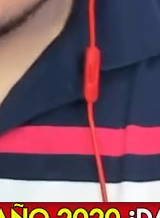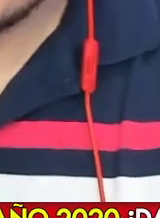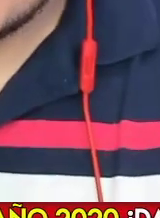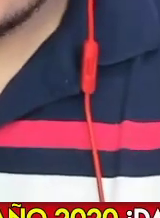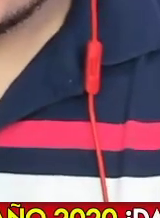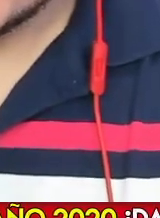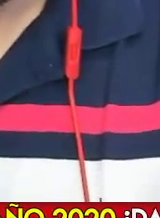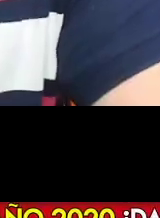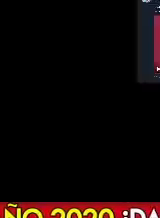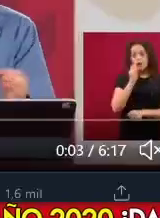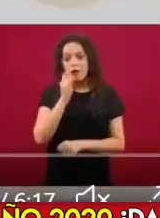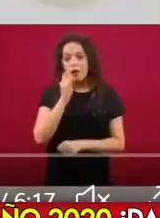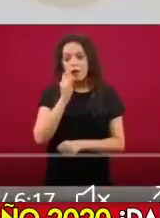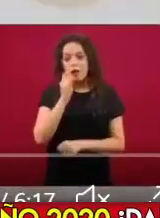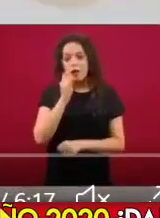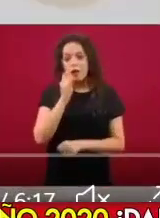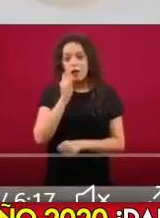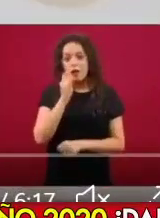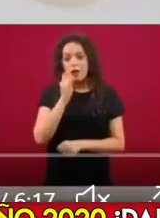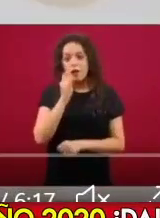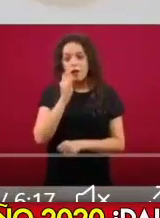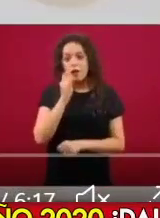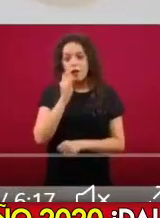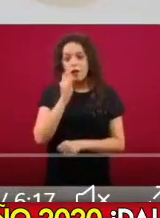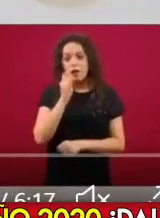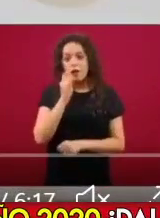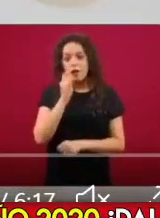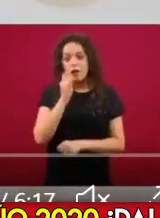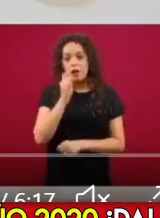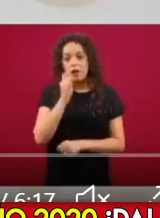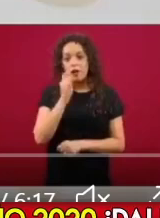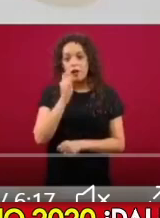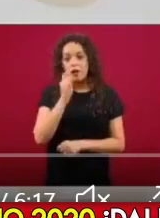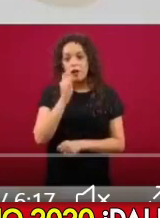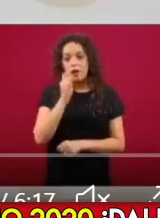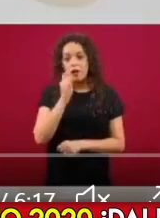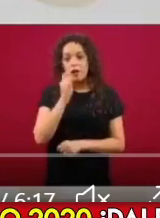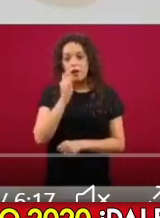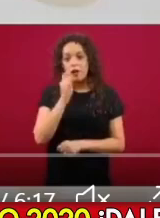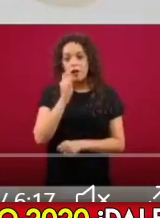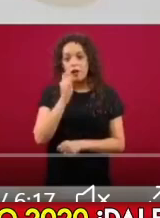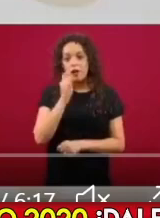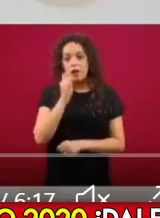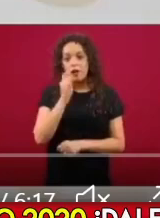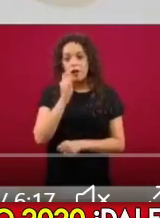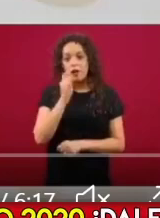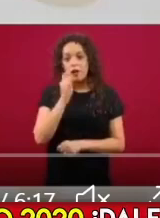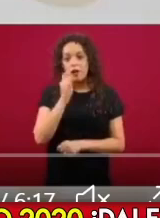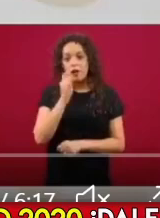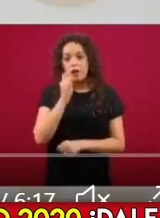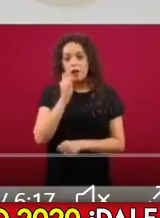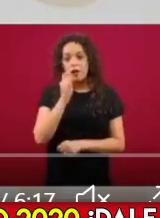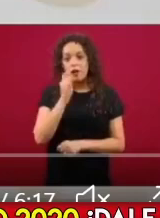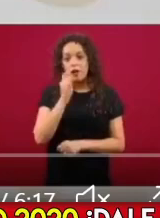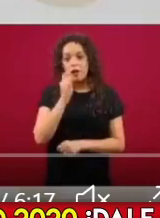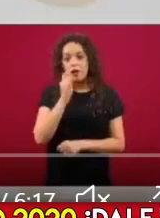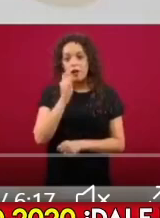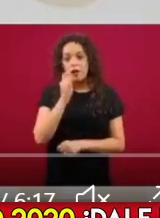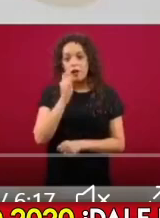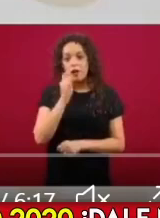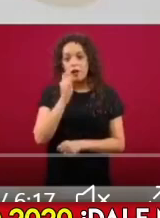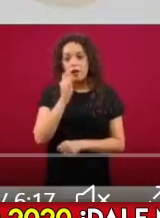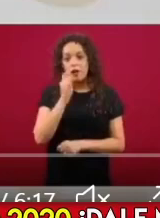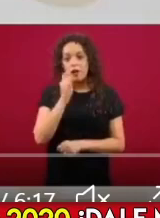eficiencia no es tal si se usa de manera equivocada y yo solo puedo decir veo a la gente que tienen